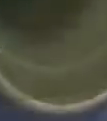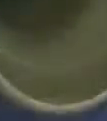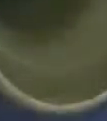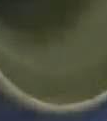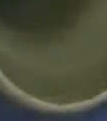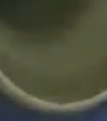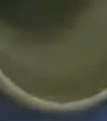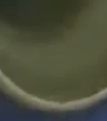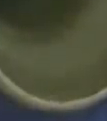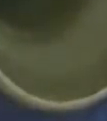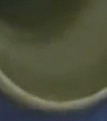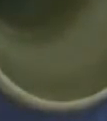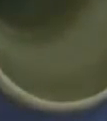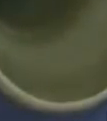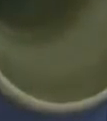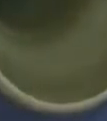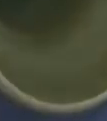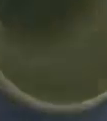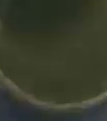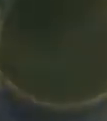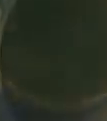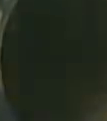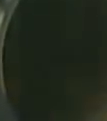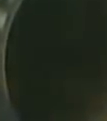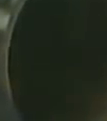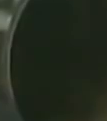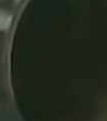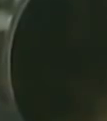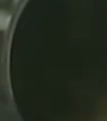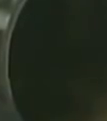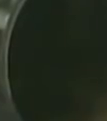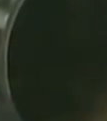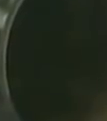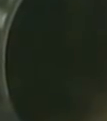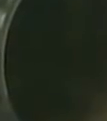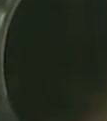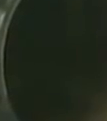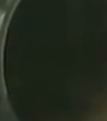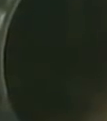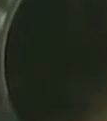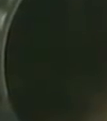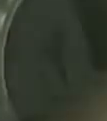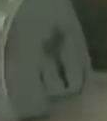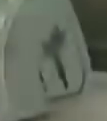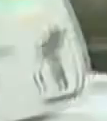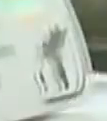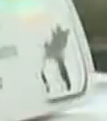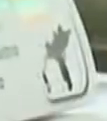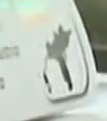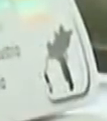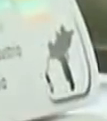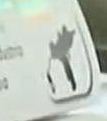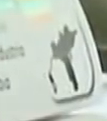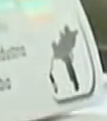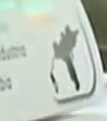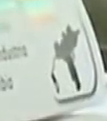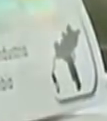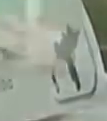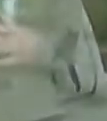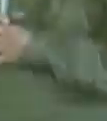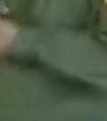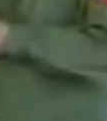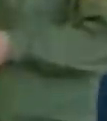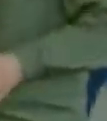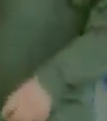este? Este es el C-90, 60 milímetros. Correcto, ¿tiene un alcance de cuánto? Este tiene un alcance efectivo de 400 metros. Correcto,